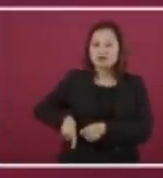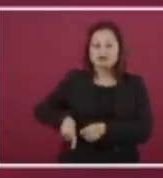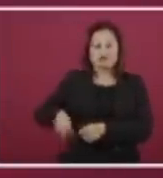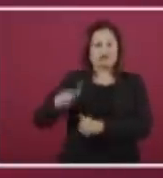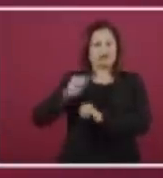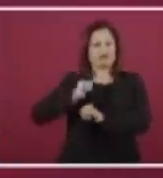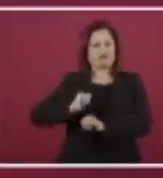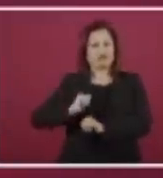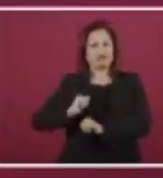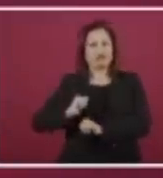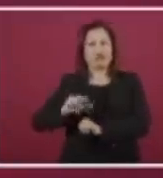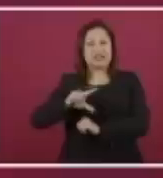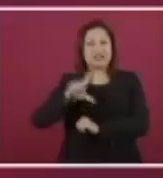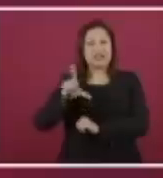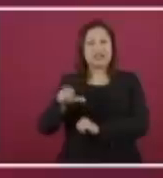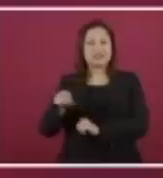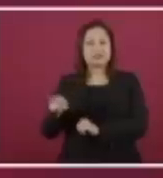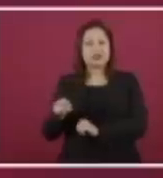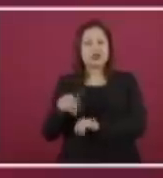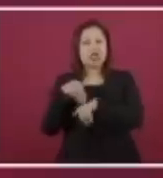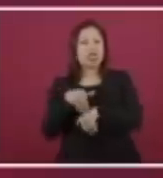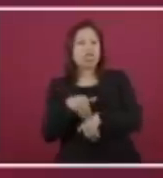para que aprobaran todo.